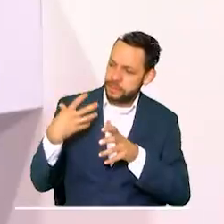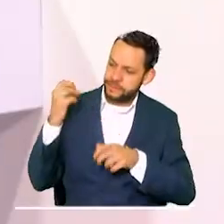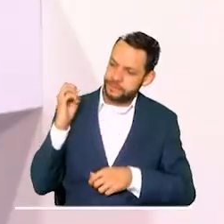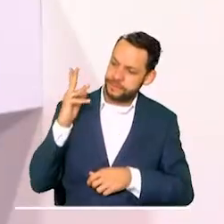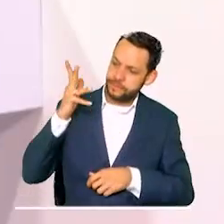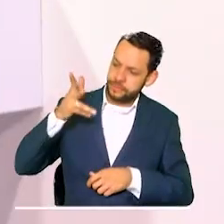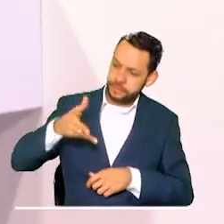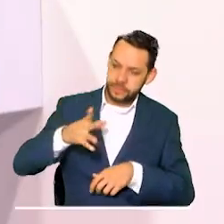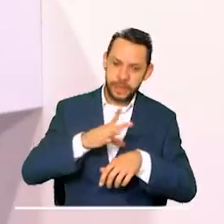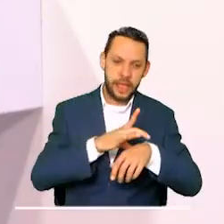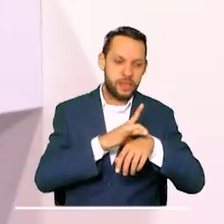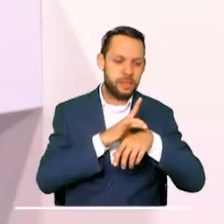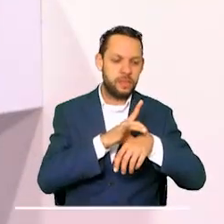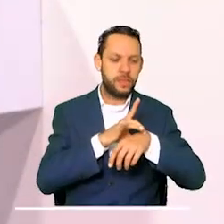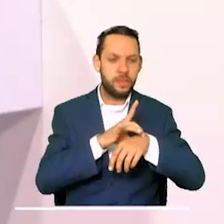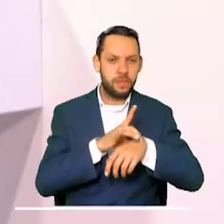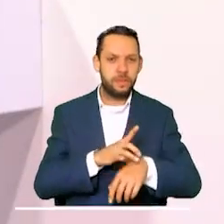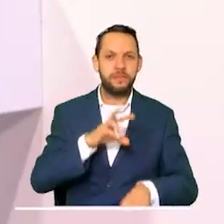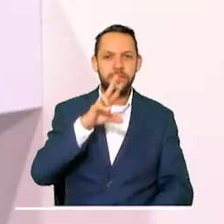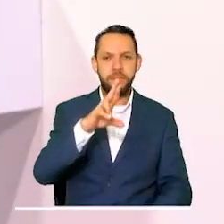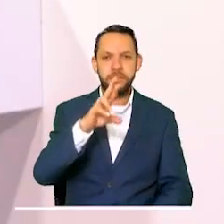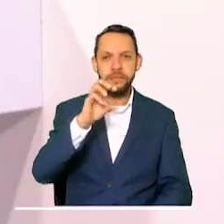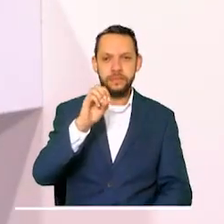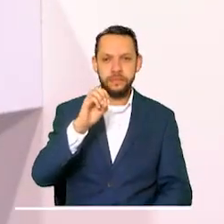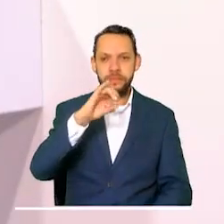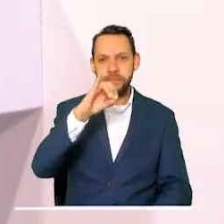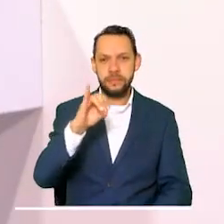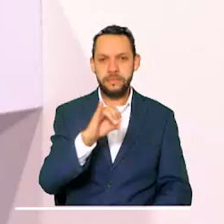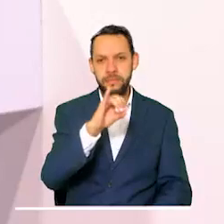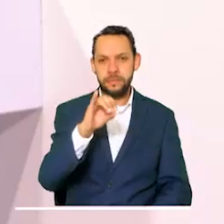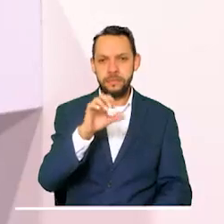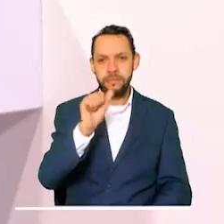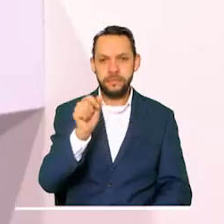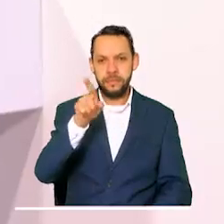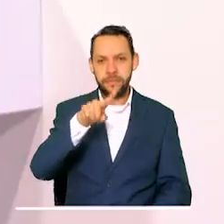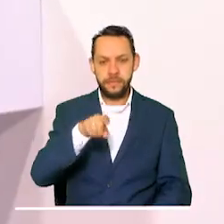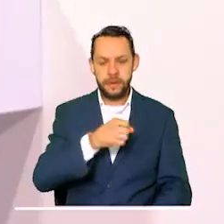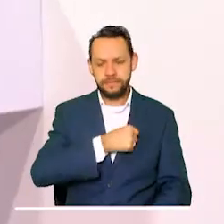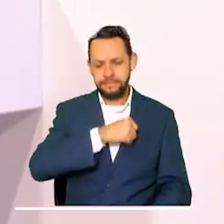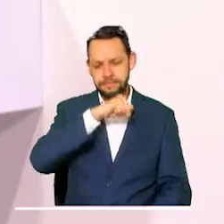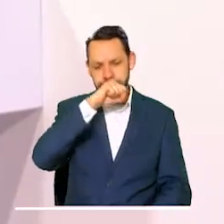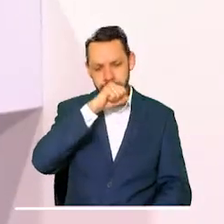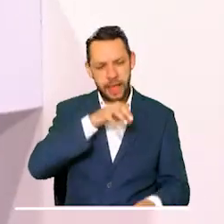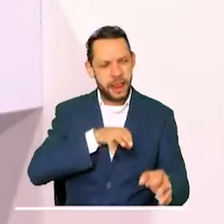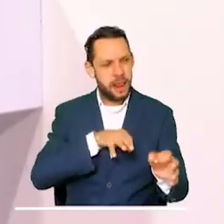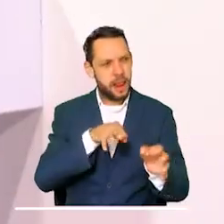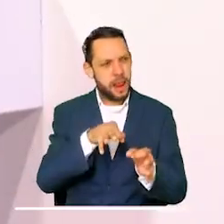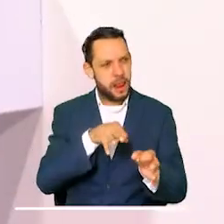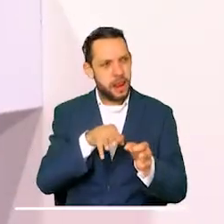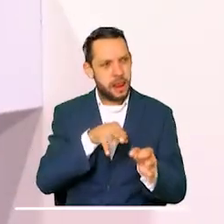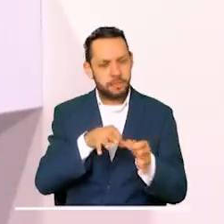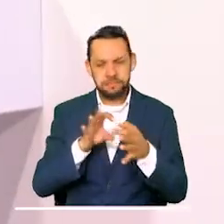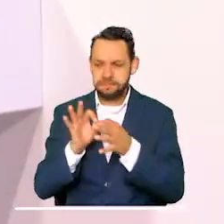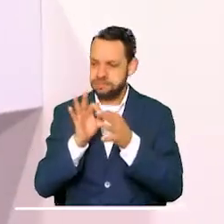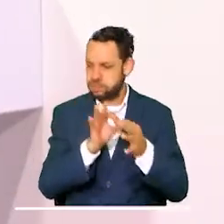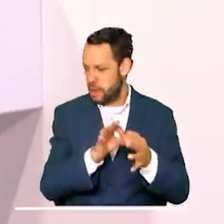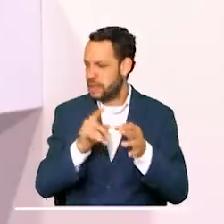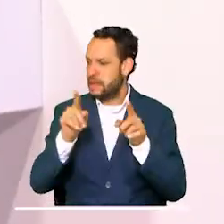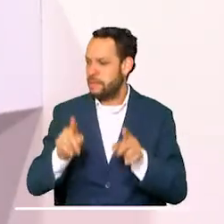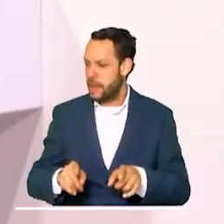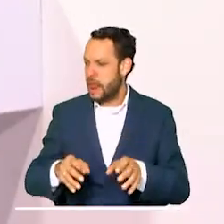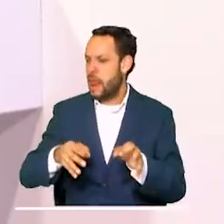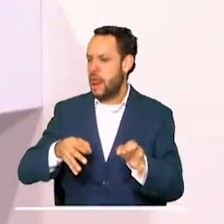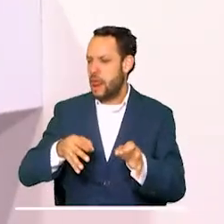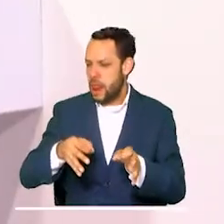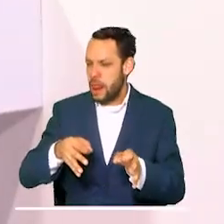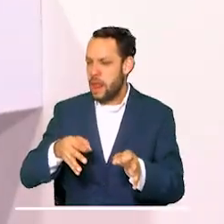el doctor Rojas siempre ama mucho este aspecto, entonces vamos acompañando a los televidentes también a